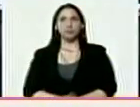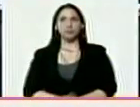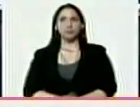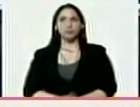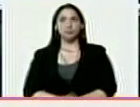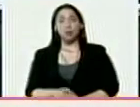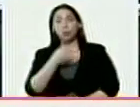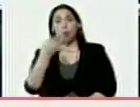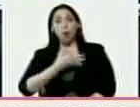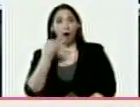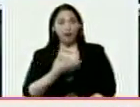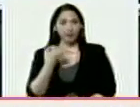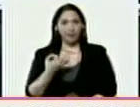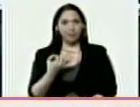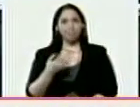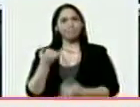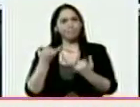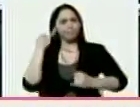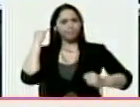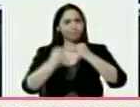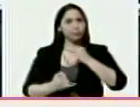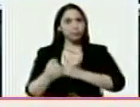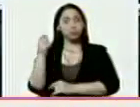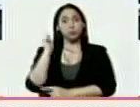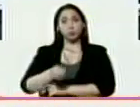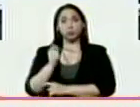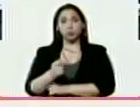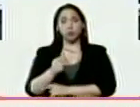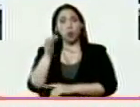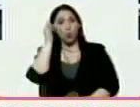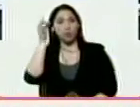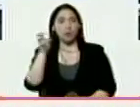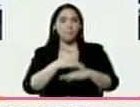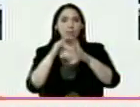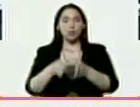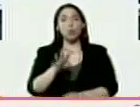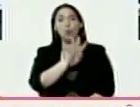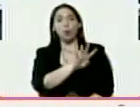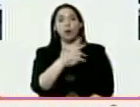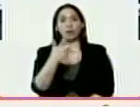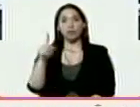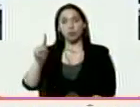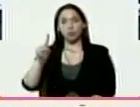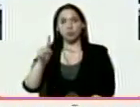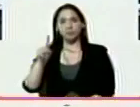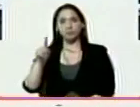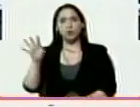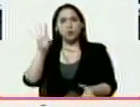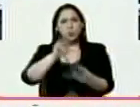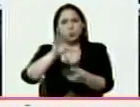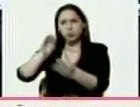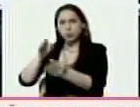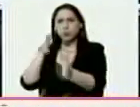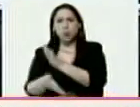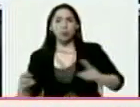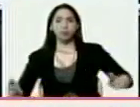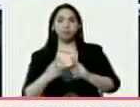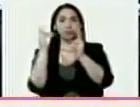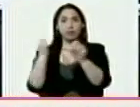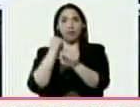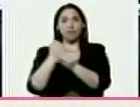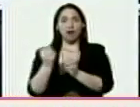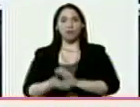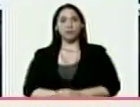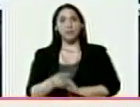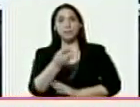Muy buenas tardes, Marilyn. Acaba de culminar la sesión del Consejo de Ministros número 431, las conclusiones de este encuentro de trabajo con